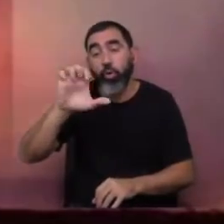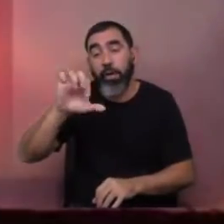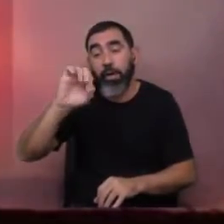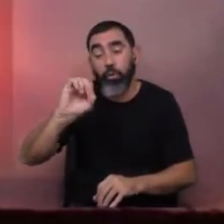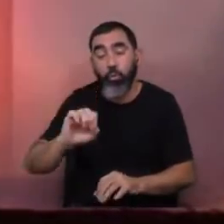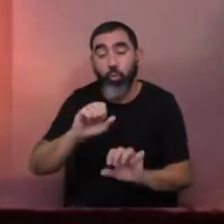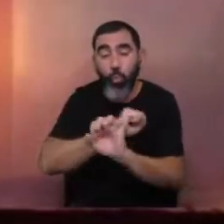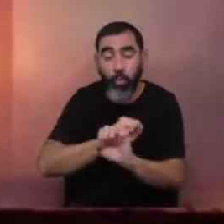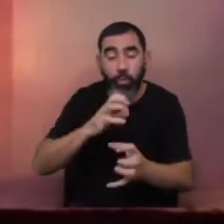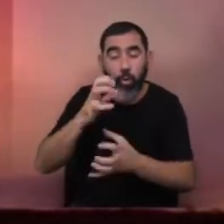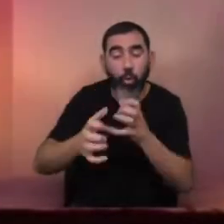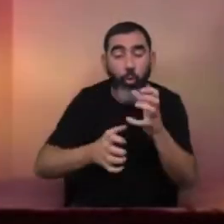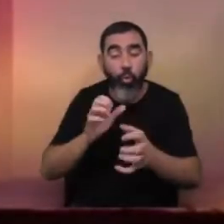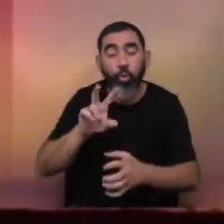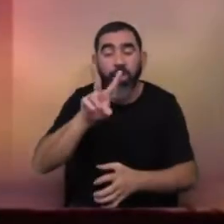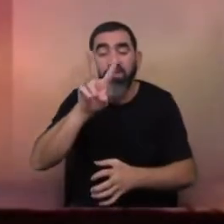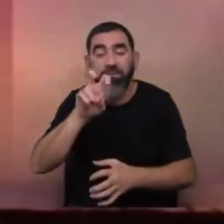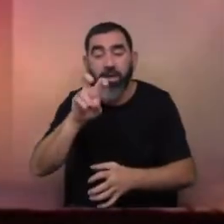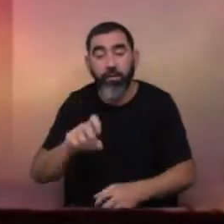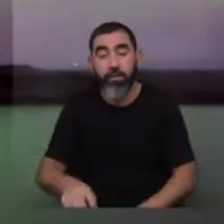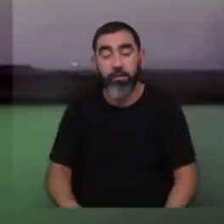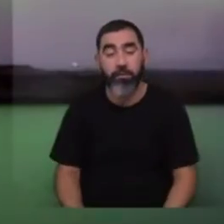caso producen coloraciones más verdosas.